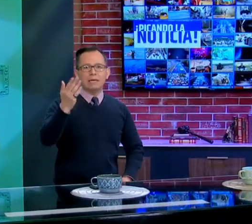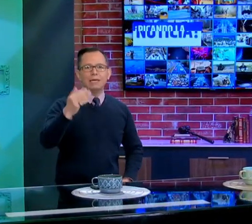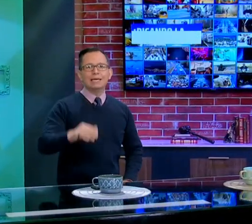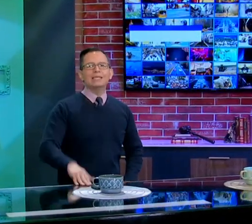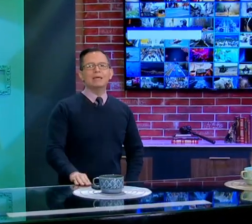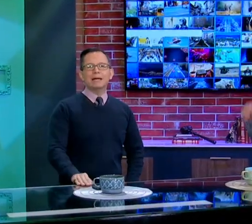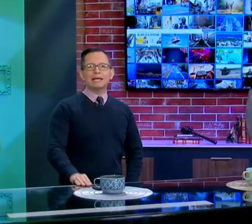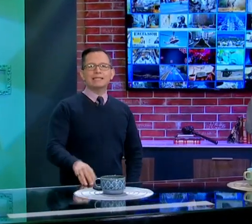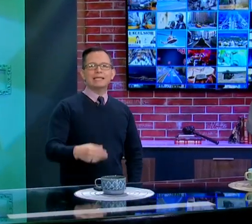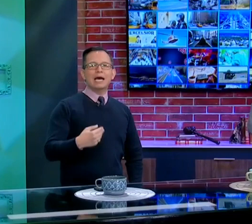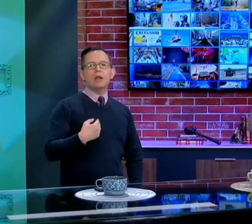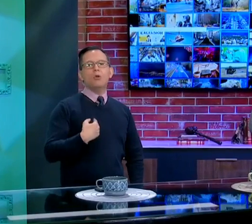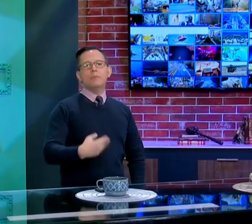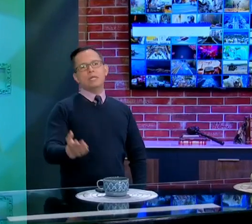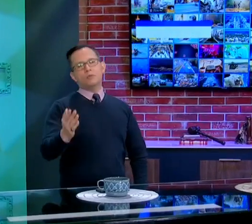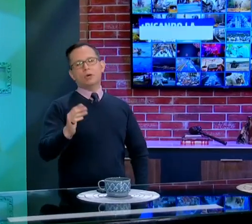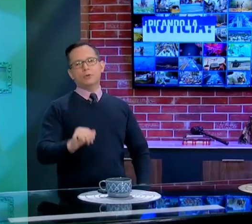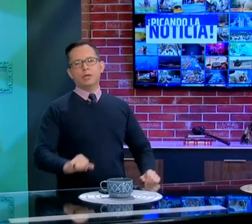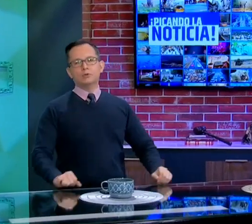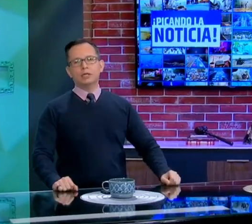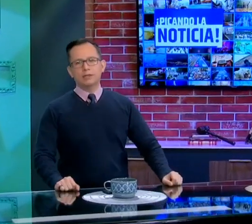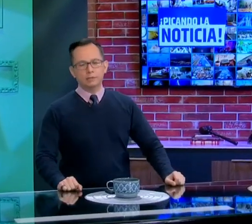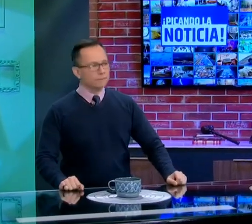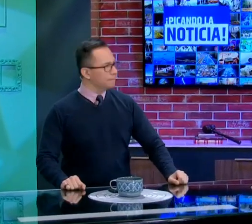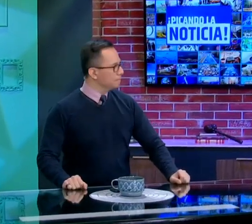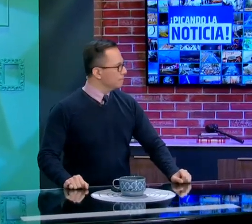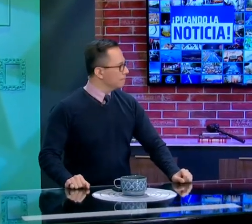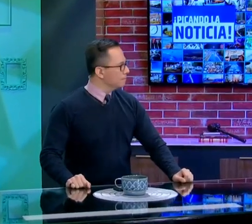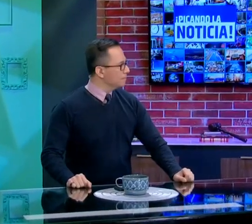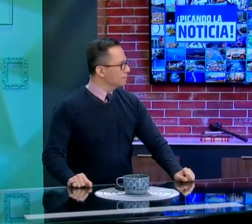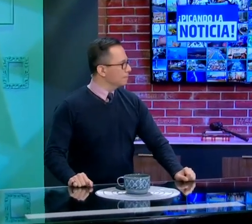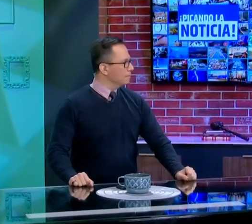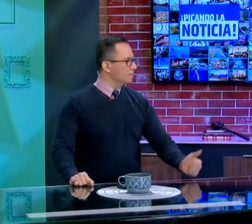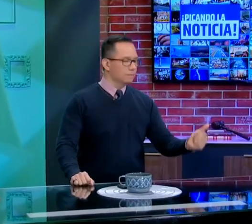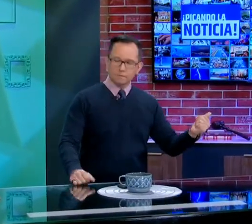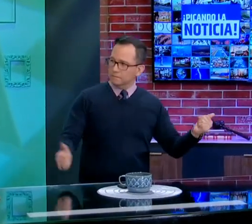Créanme que Dinamarca sería lo mínimo que podríamos tener. Exactamente. Muy bien, Quique. Muchas gracias. Vámonos.